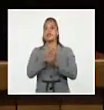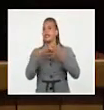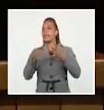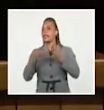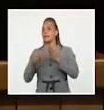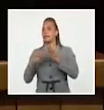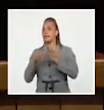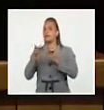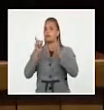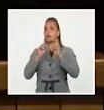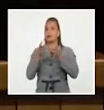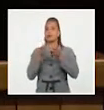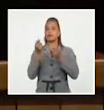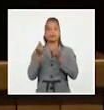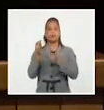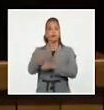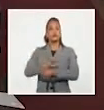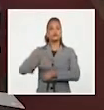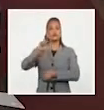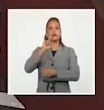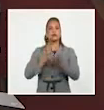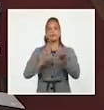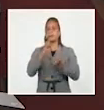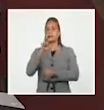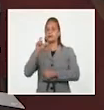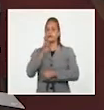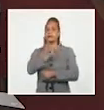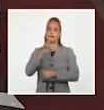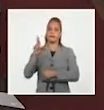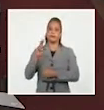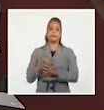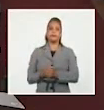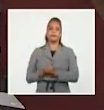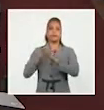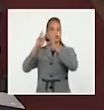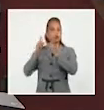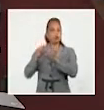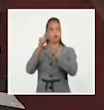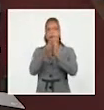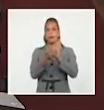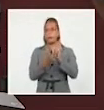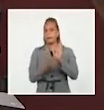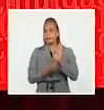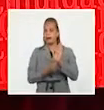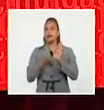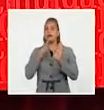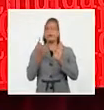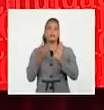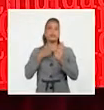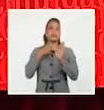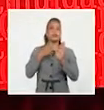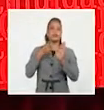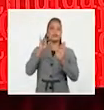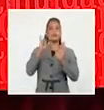toda la población cubana y además de llegar a otros países que la necesiten. En ese marco